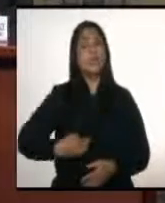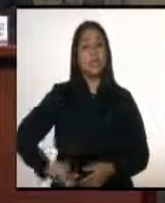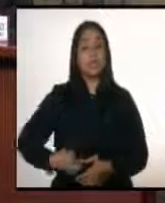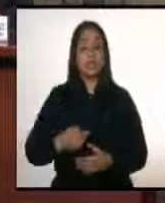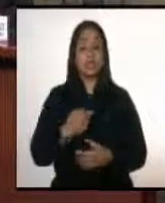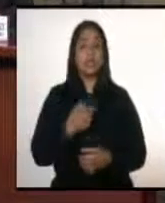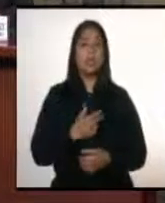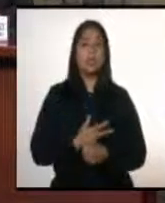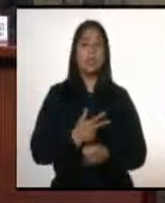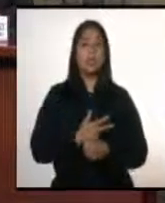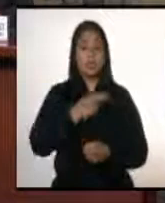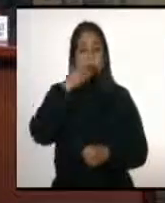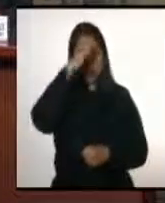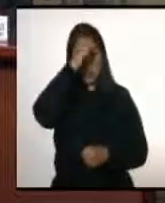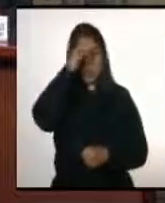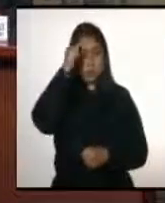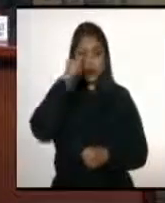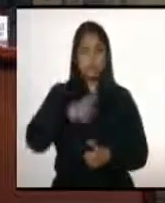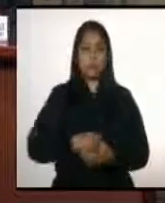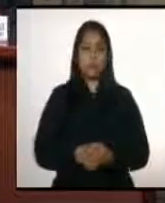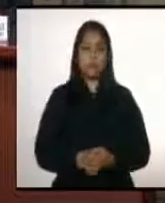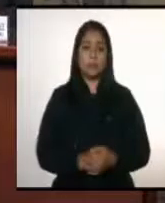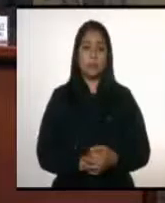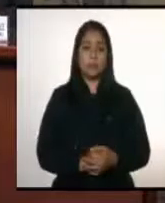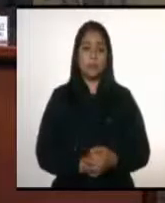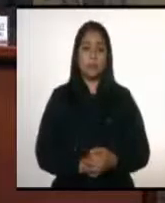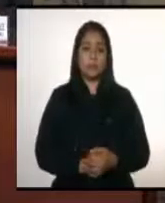República, Alejandro Yamatei.